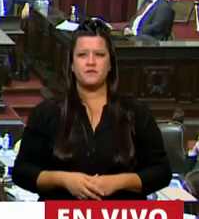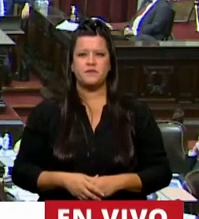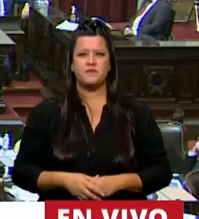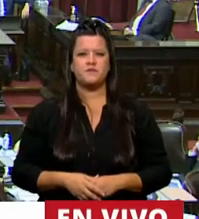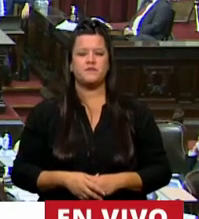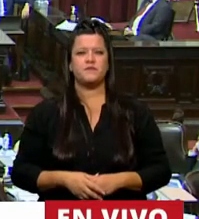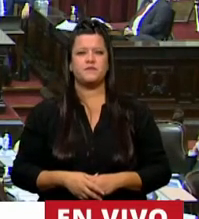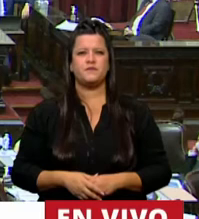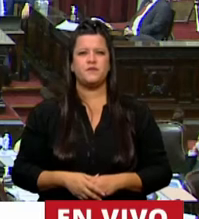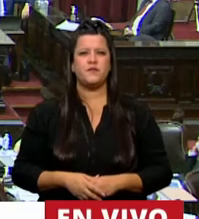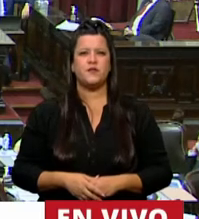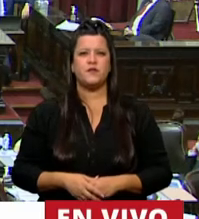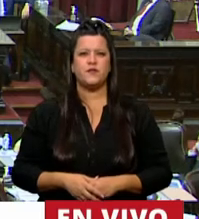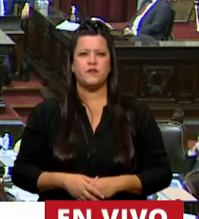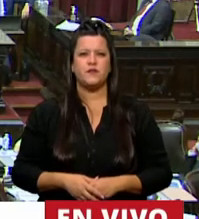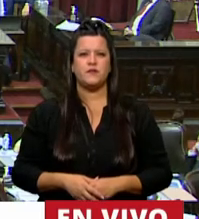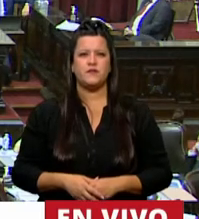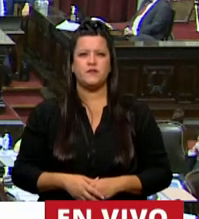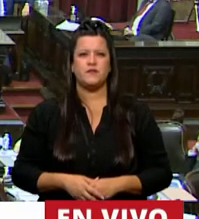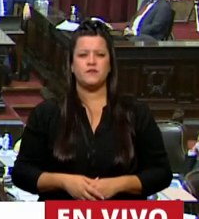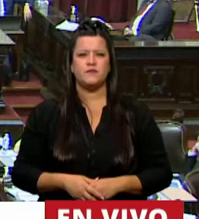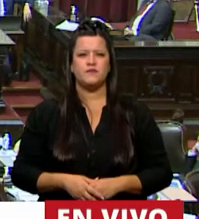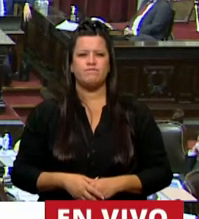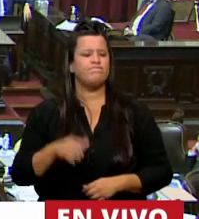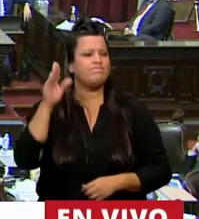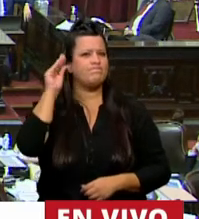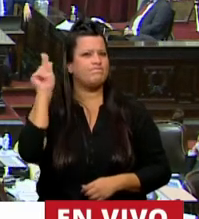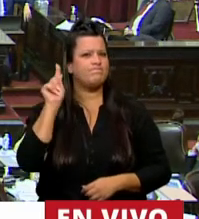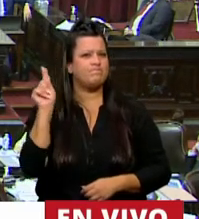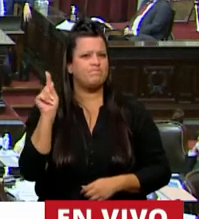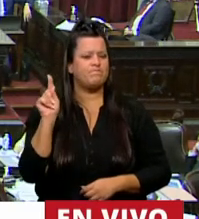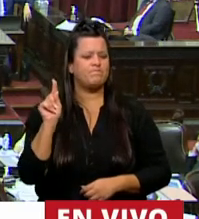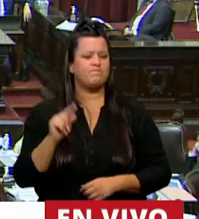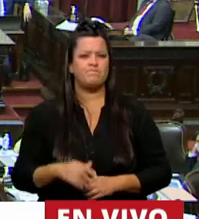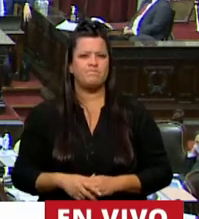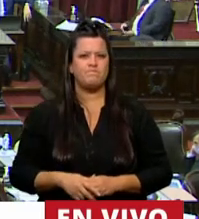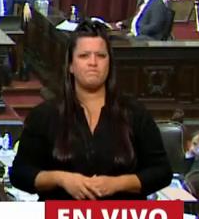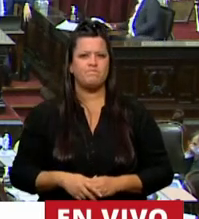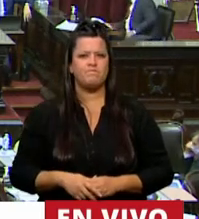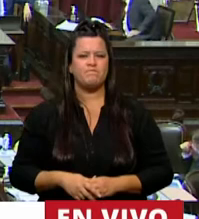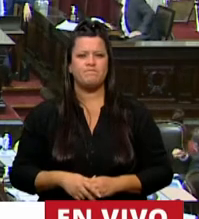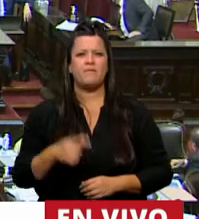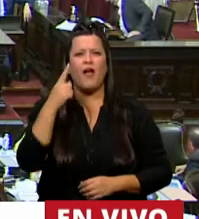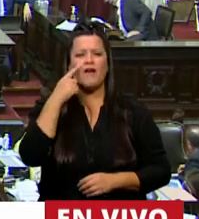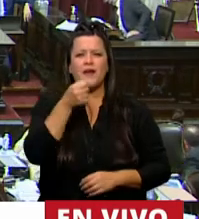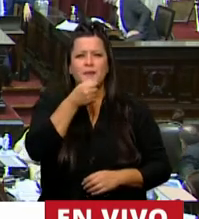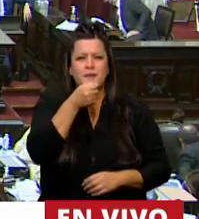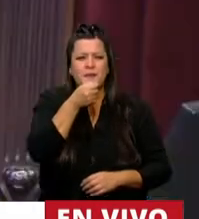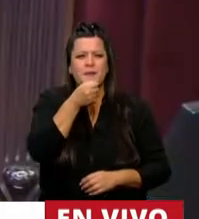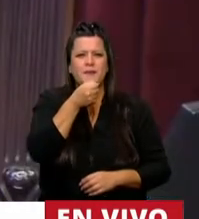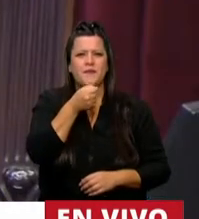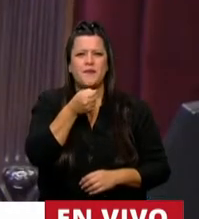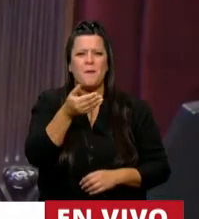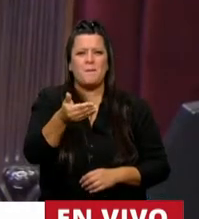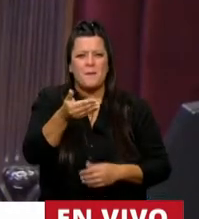Señora presidenta, ¿me escucha bien ahí? No, no se lo escucha bien. Si puede acercarse un poquito al micrófono, a